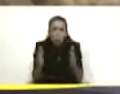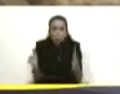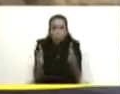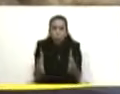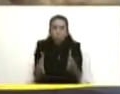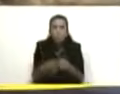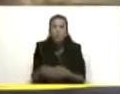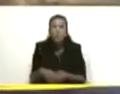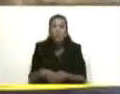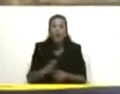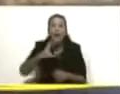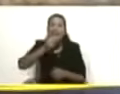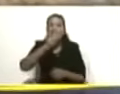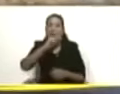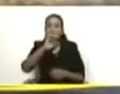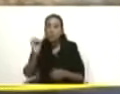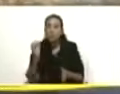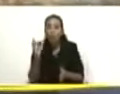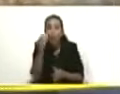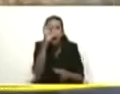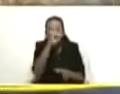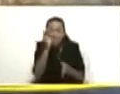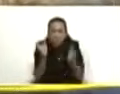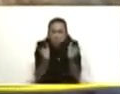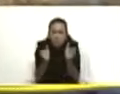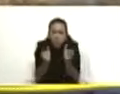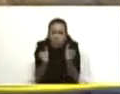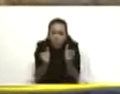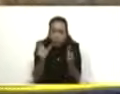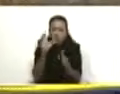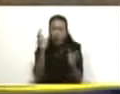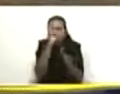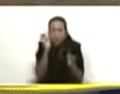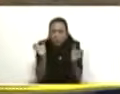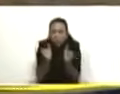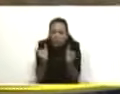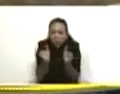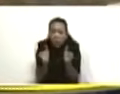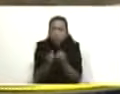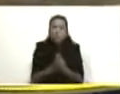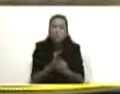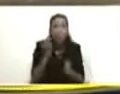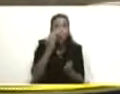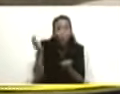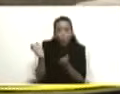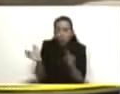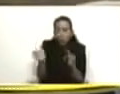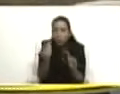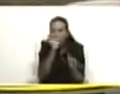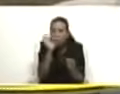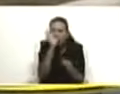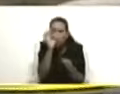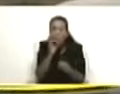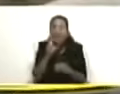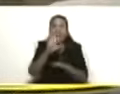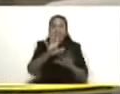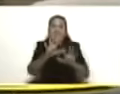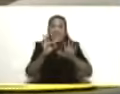Tremendo chanchote, mira. Una chancha. La chancha. Una... ¿Ah? Tiene